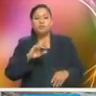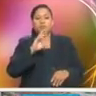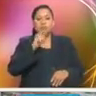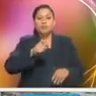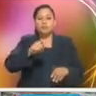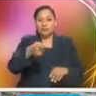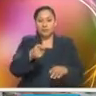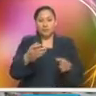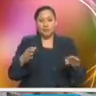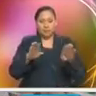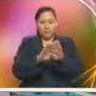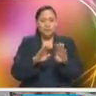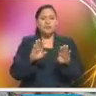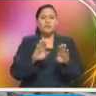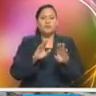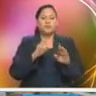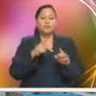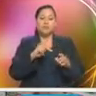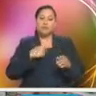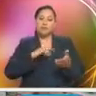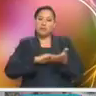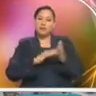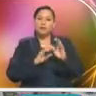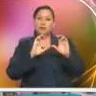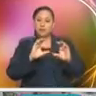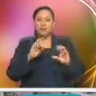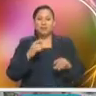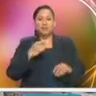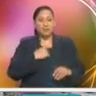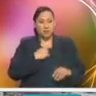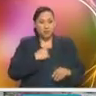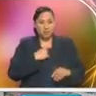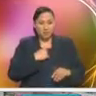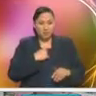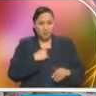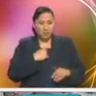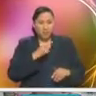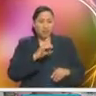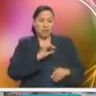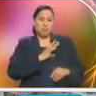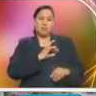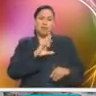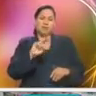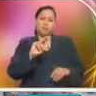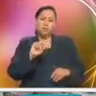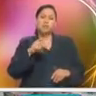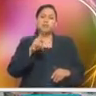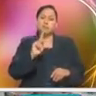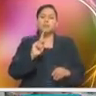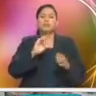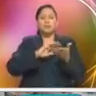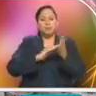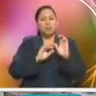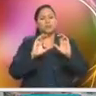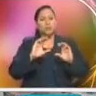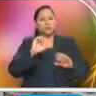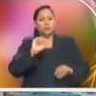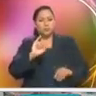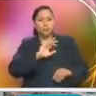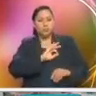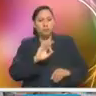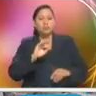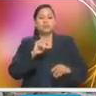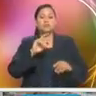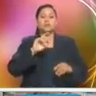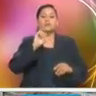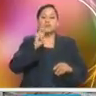de acciones de manera preventiva. Yo no soy muy partidaria de un tema de miedo, pero sí de prevención. Hay que contar con un buen